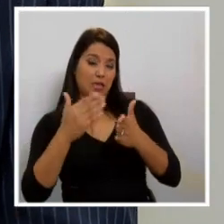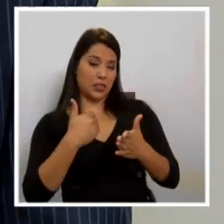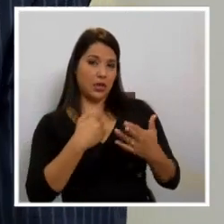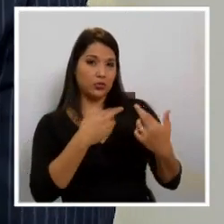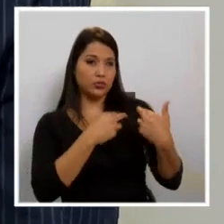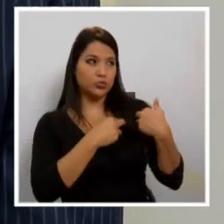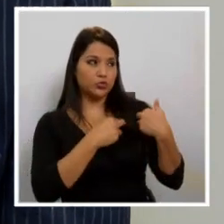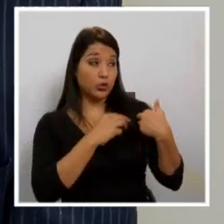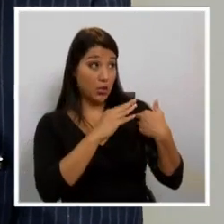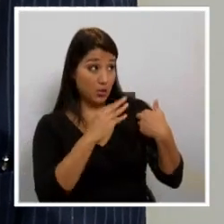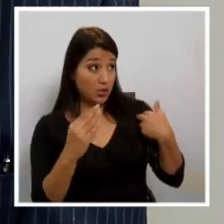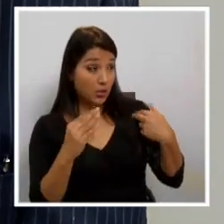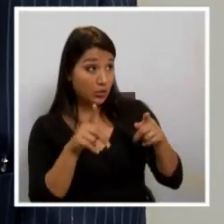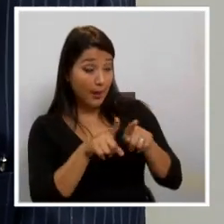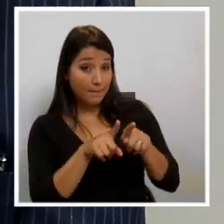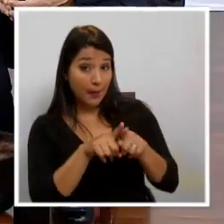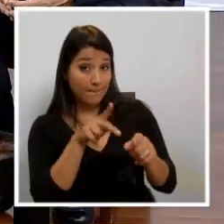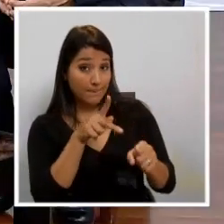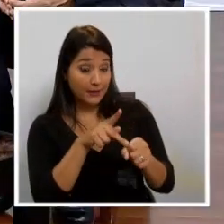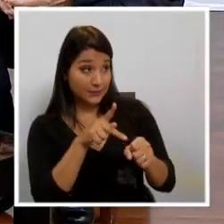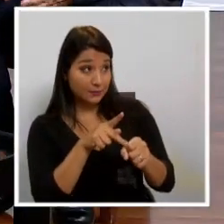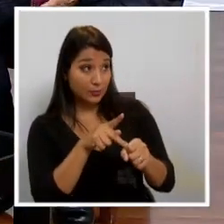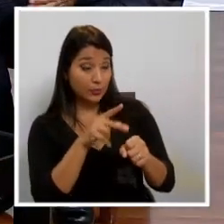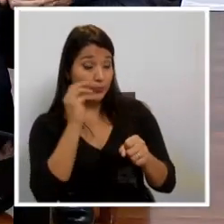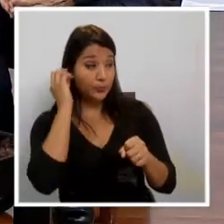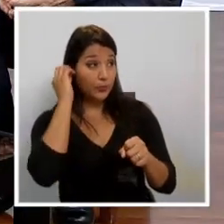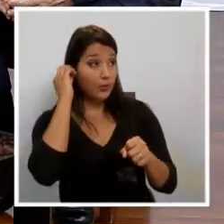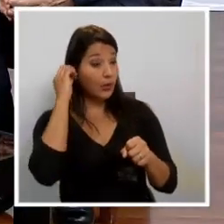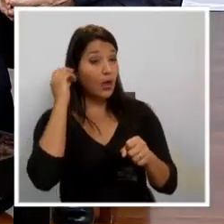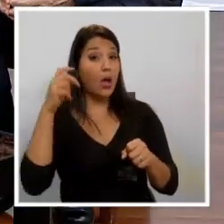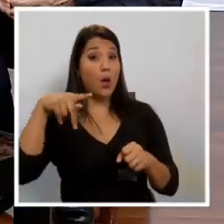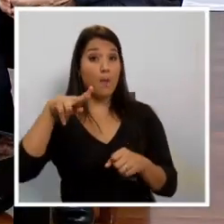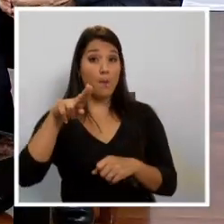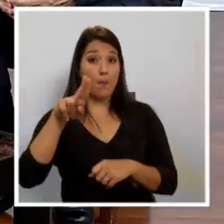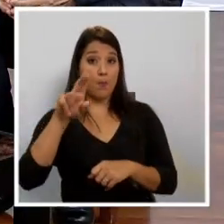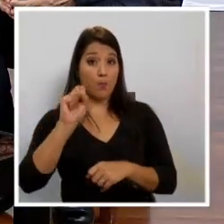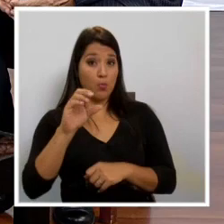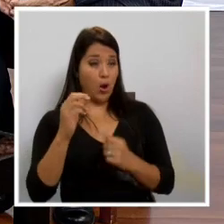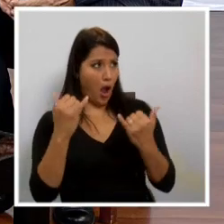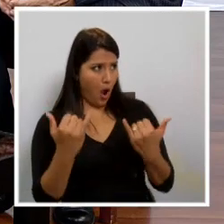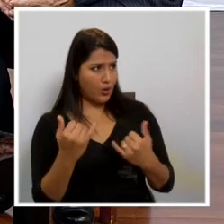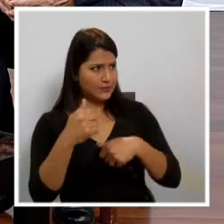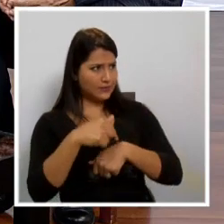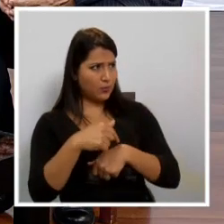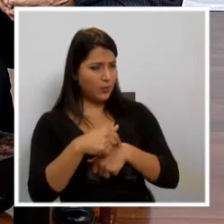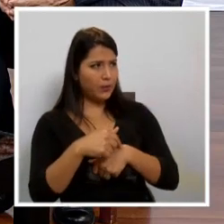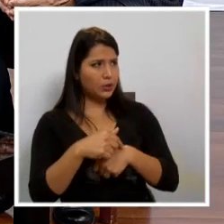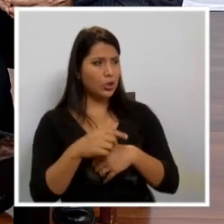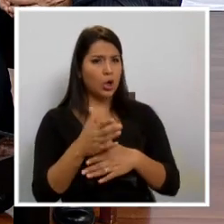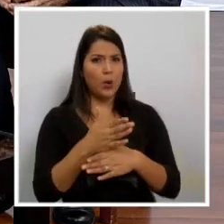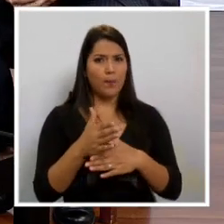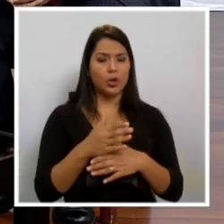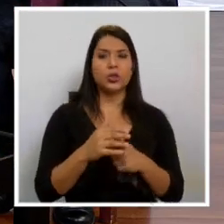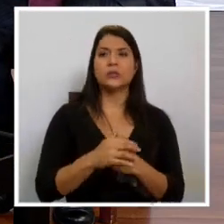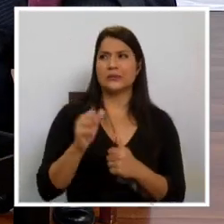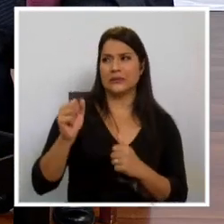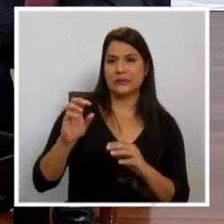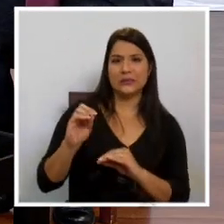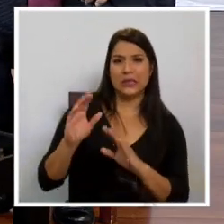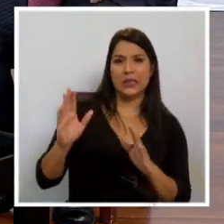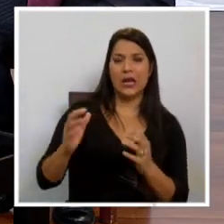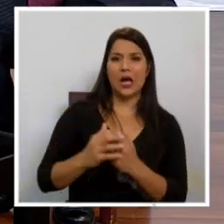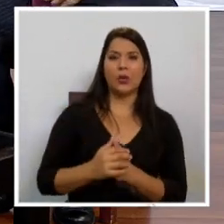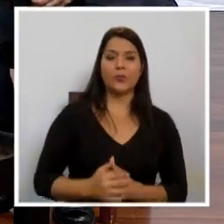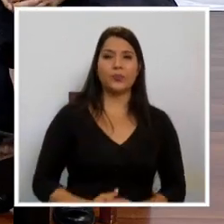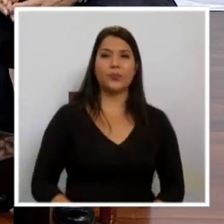estaba participando ahora de este directorio, la unidad. En este momento estaba compartiendo la Unidad Social Cristiana. Sí, claro, esta